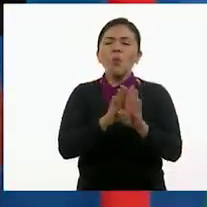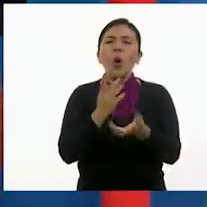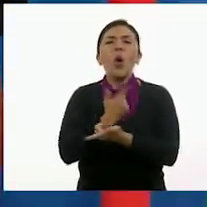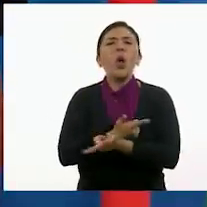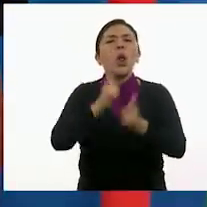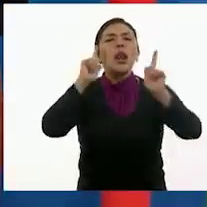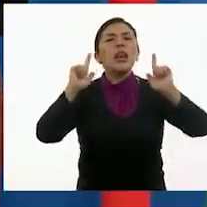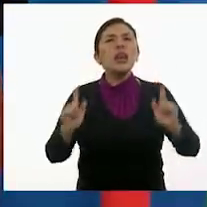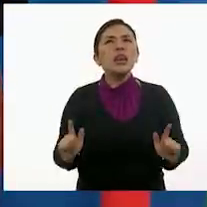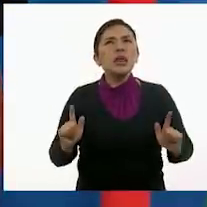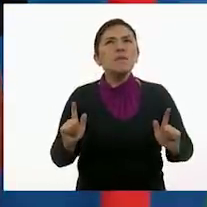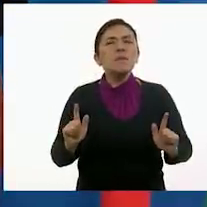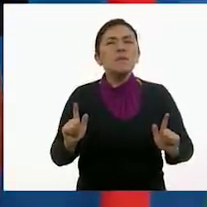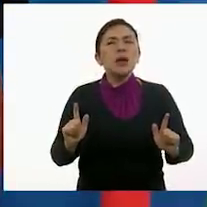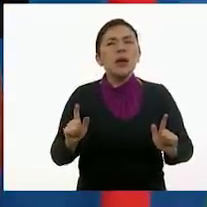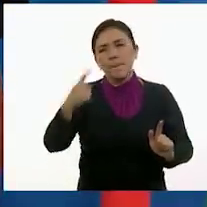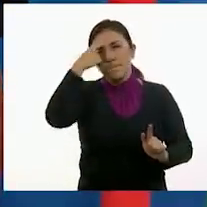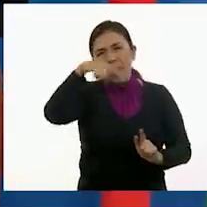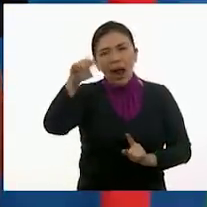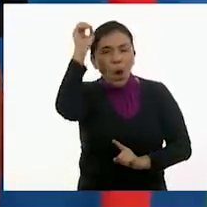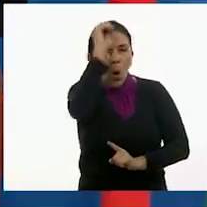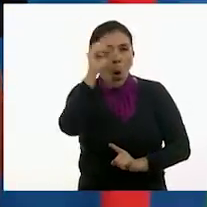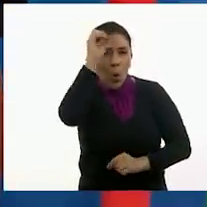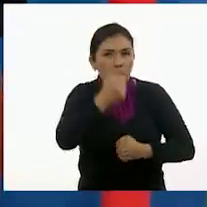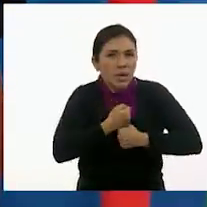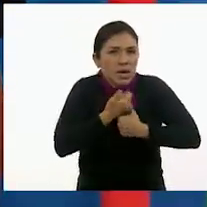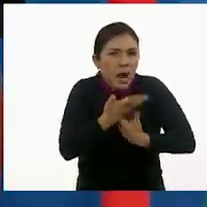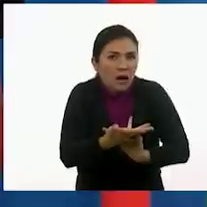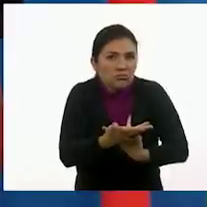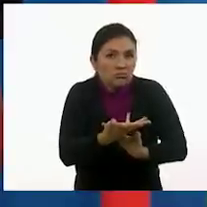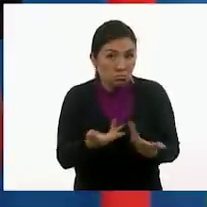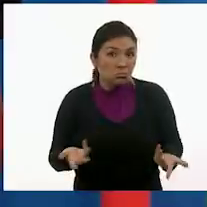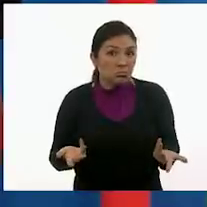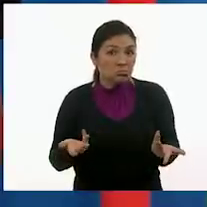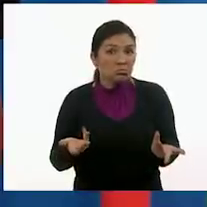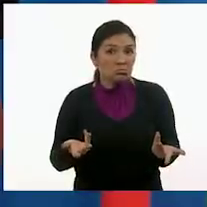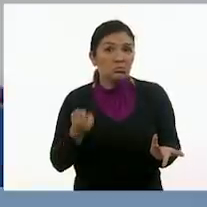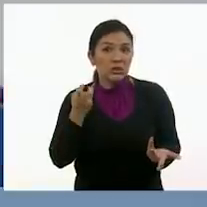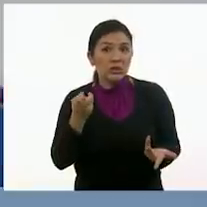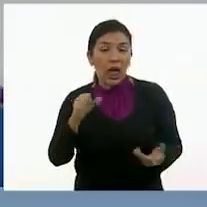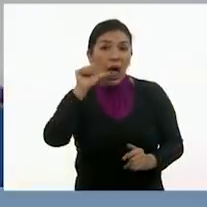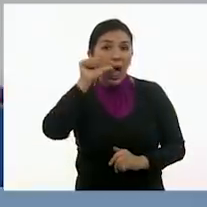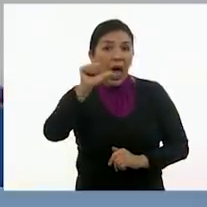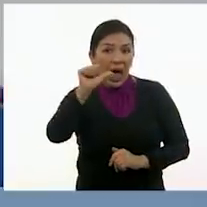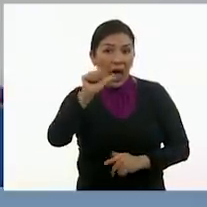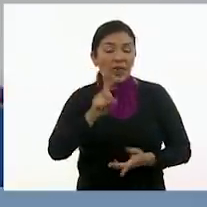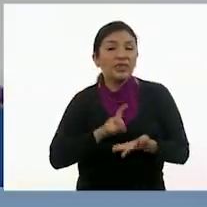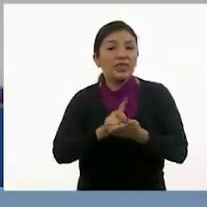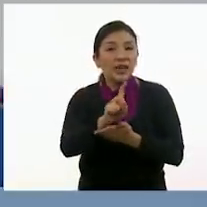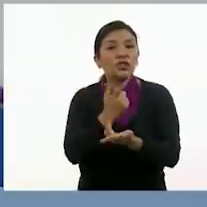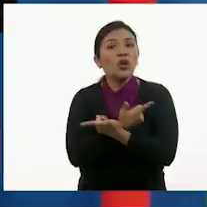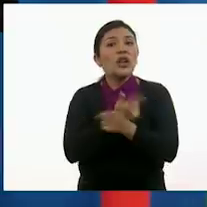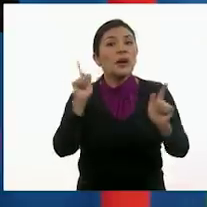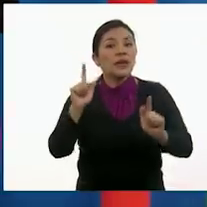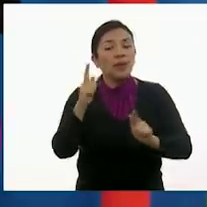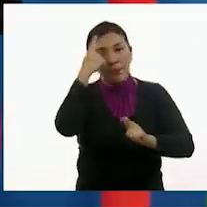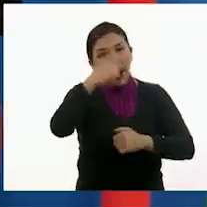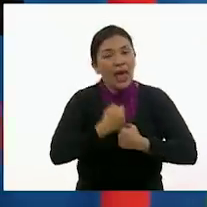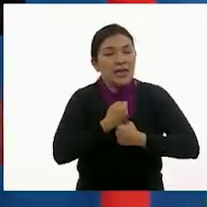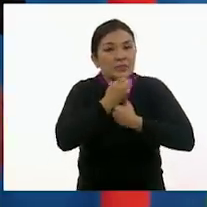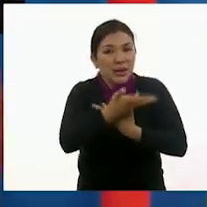con el opinar. Sí. Entonces puede ser derecho a la libertad. Exacto, la A.